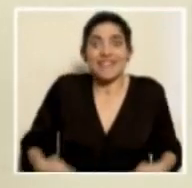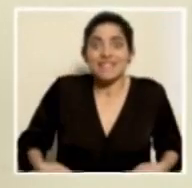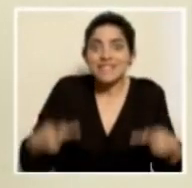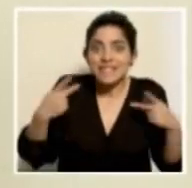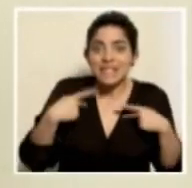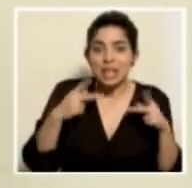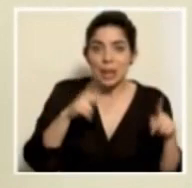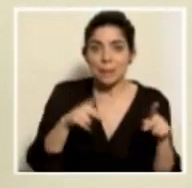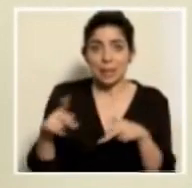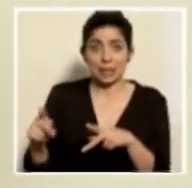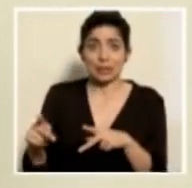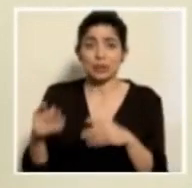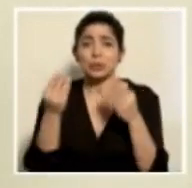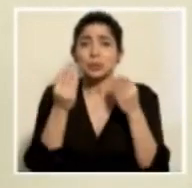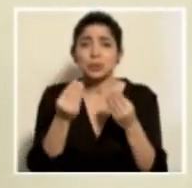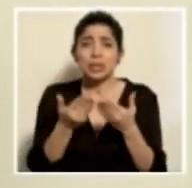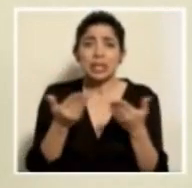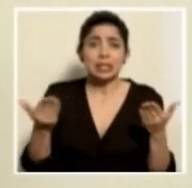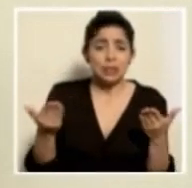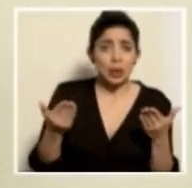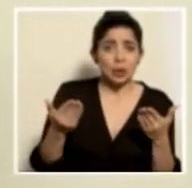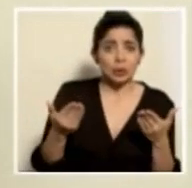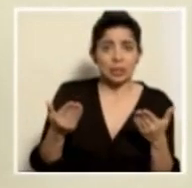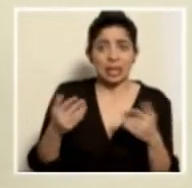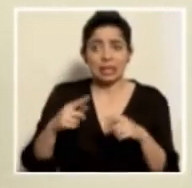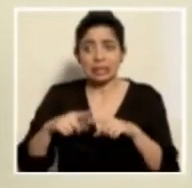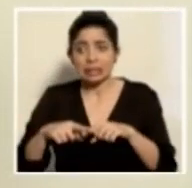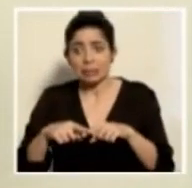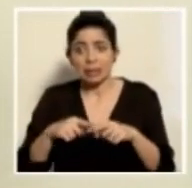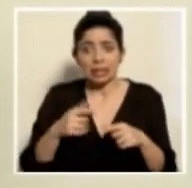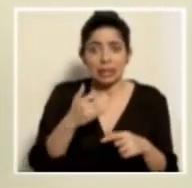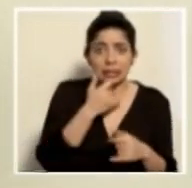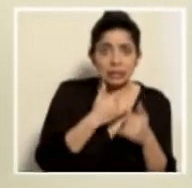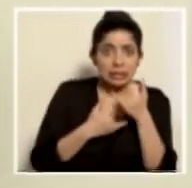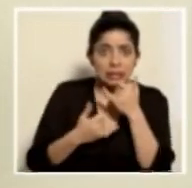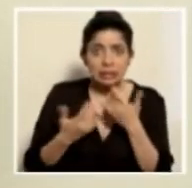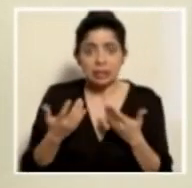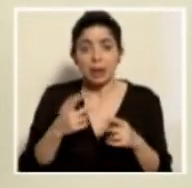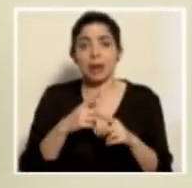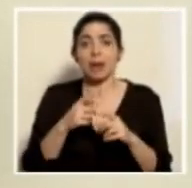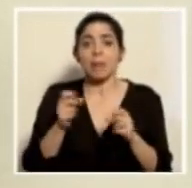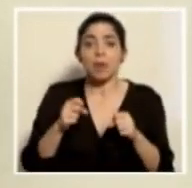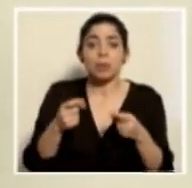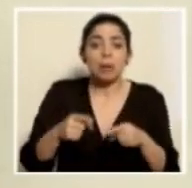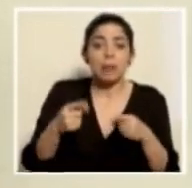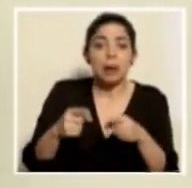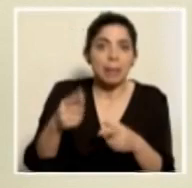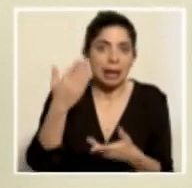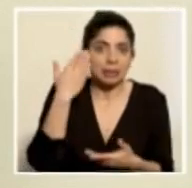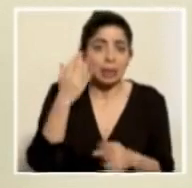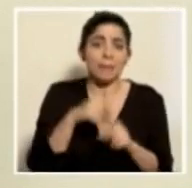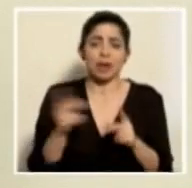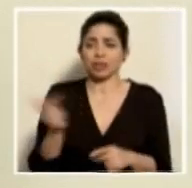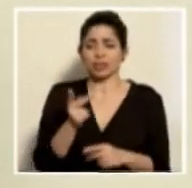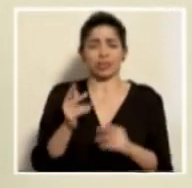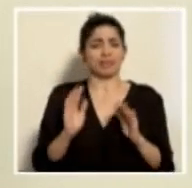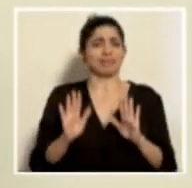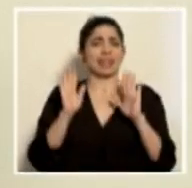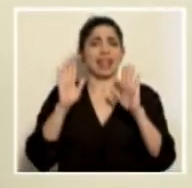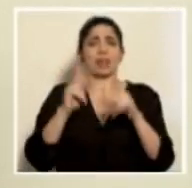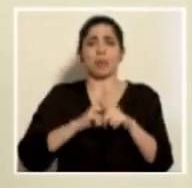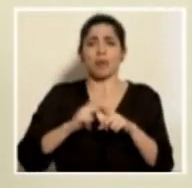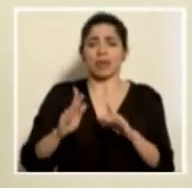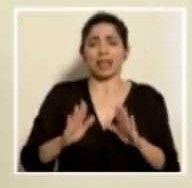y estamos hablando de muchas cosas que hay en juego, pero también sé que son grandes, no solo profesionales, sino seres humanos. Entonces,